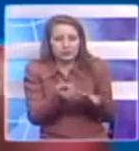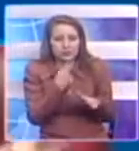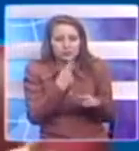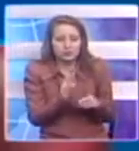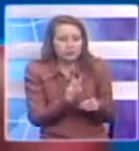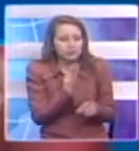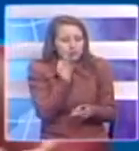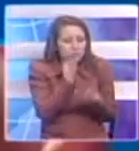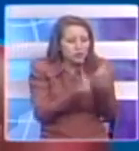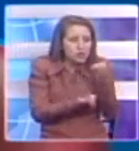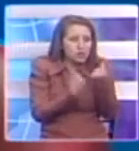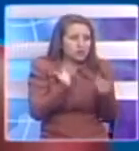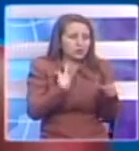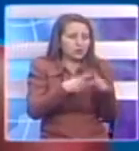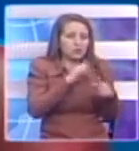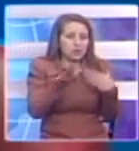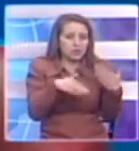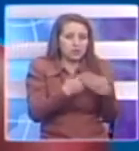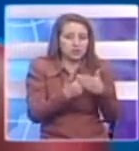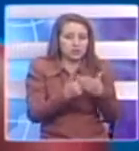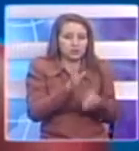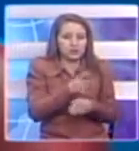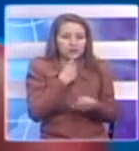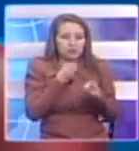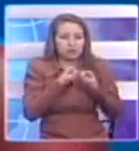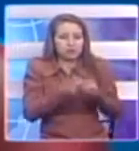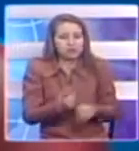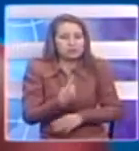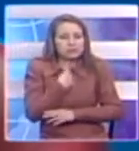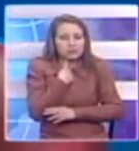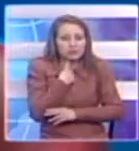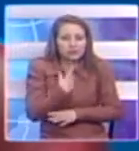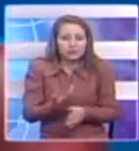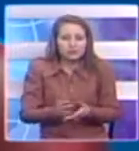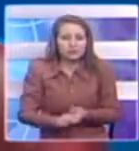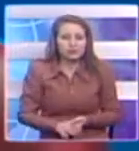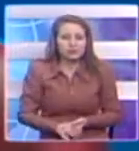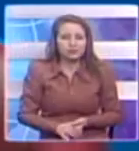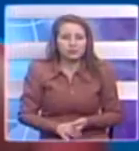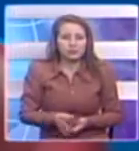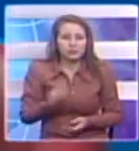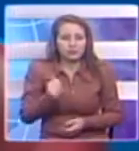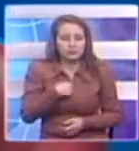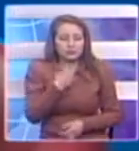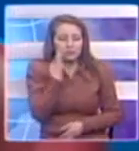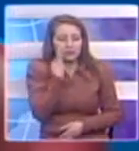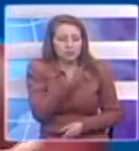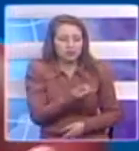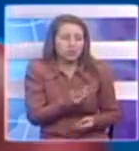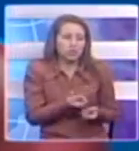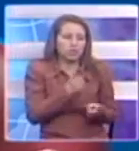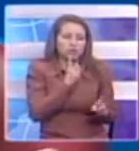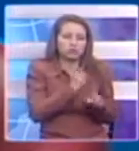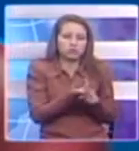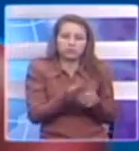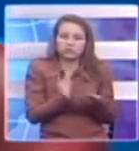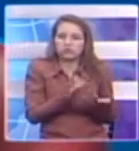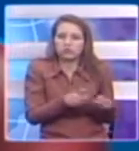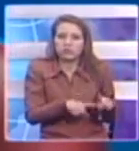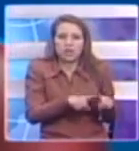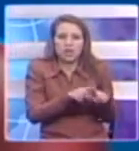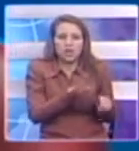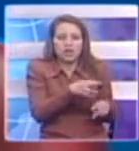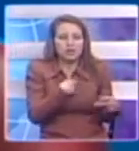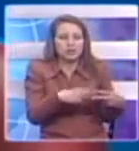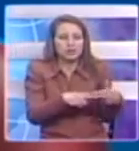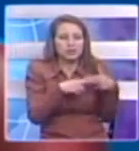lado positivo de toda esta, de esta desgracia, es que nos estamos dando cuenta de cuánto dependemos de un